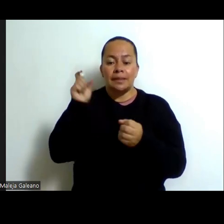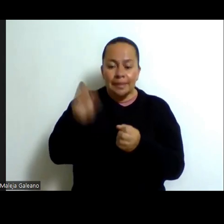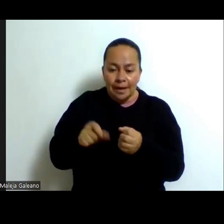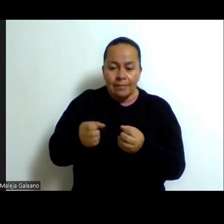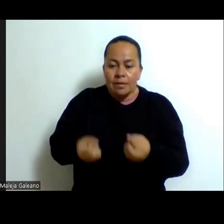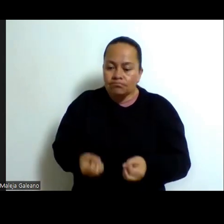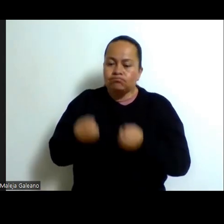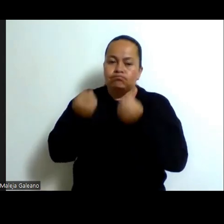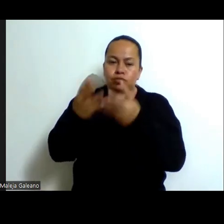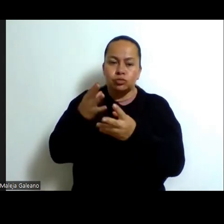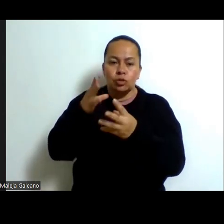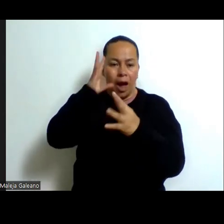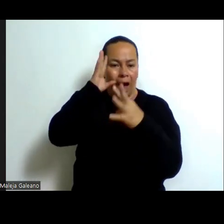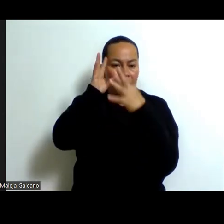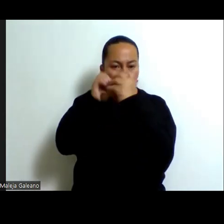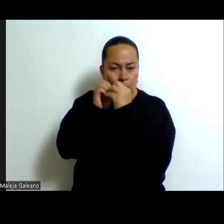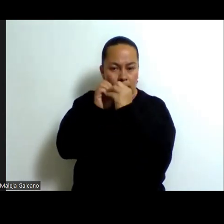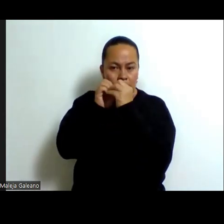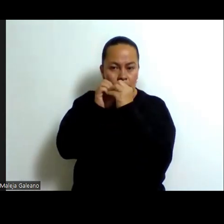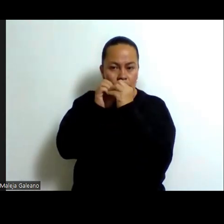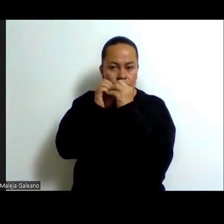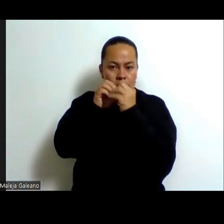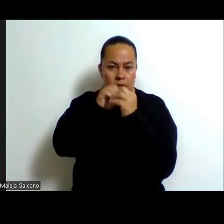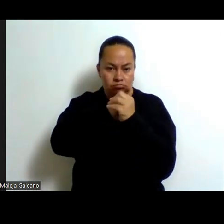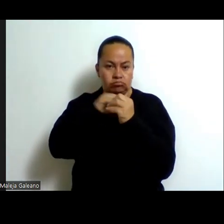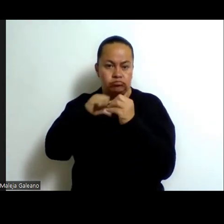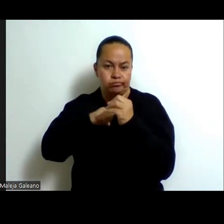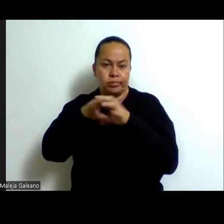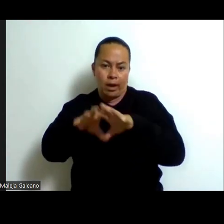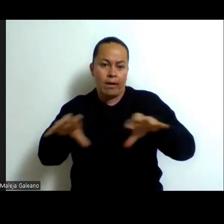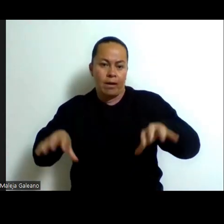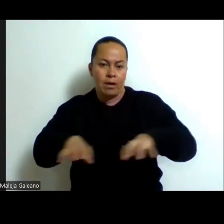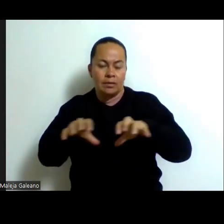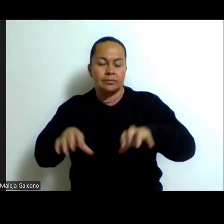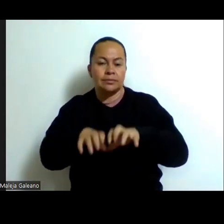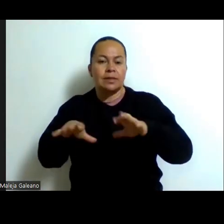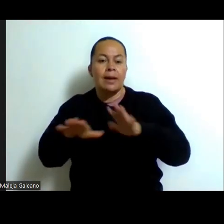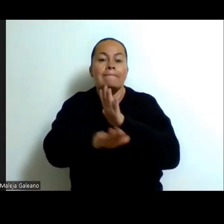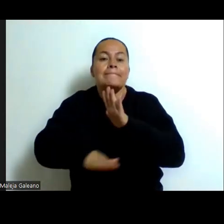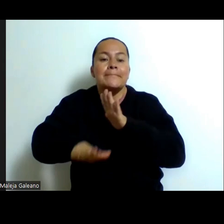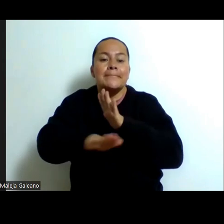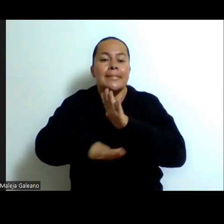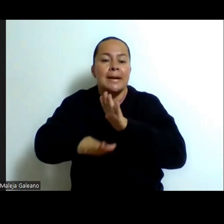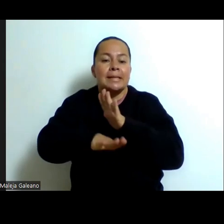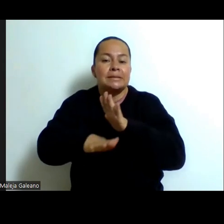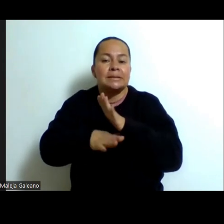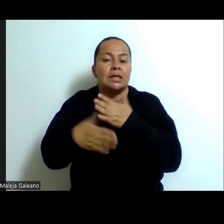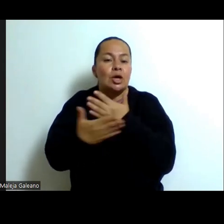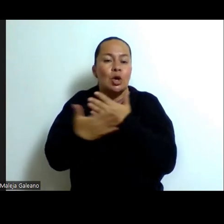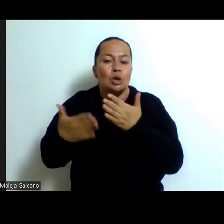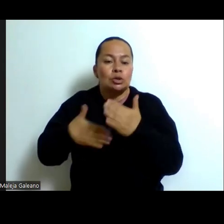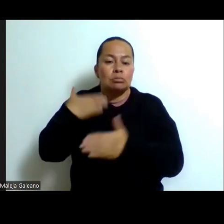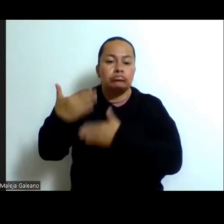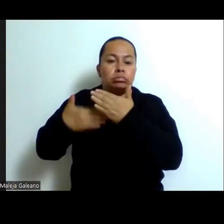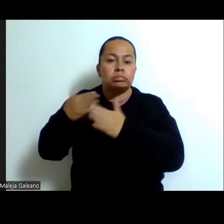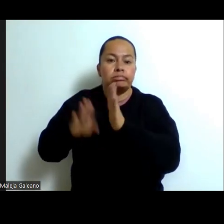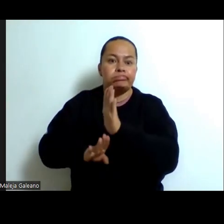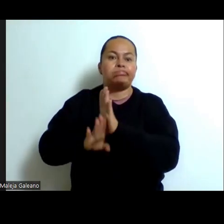apoyo en términos de actividades básicas eh instrumentales y avanzadas